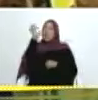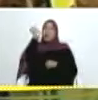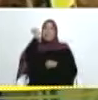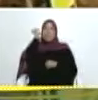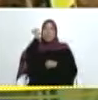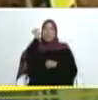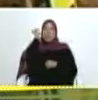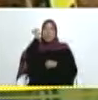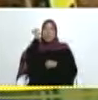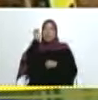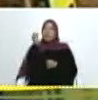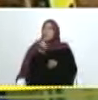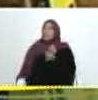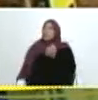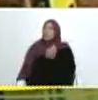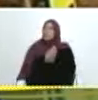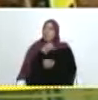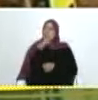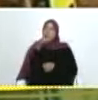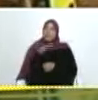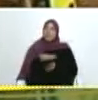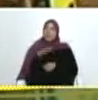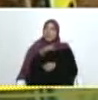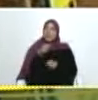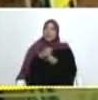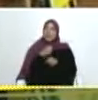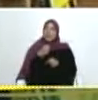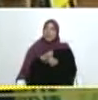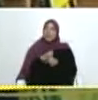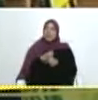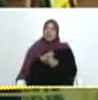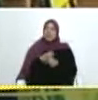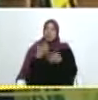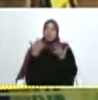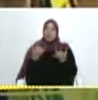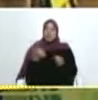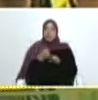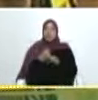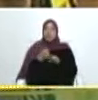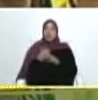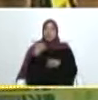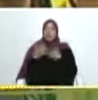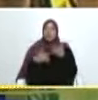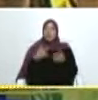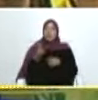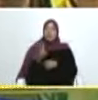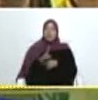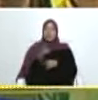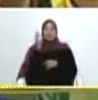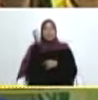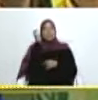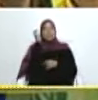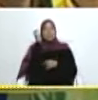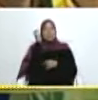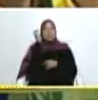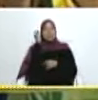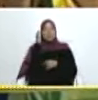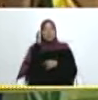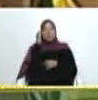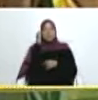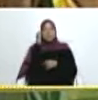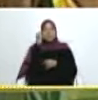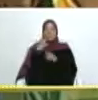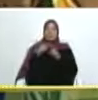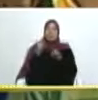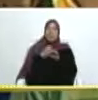aman apasionadamente la naturaleza en un solo formato es prácticamente una tarea imposible, o es una tarea muy alta, una tarea muy titánica, pero